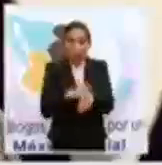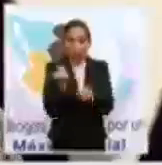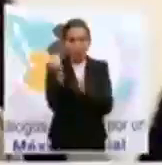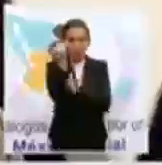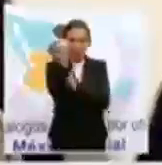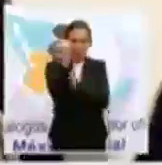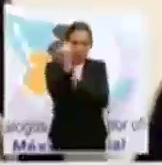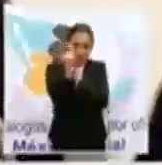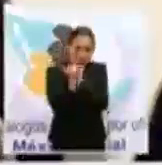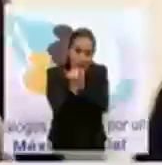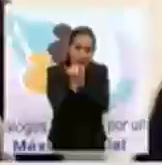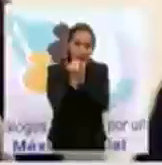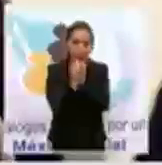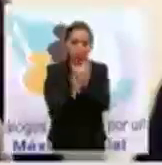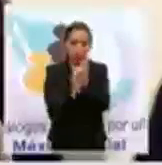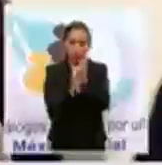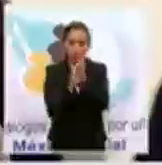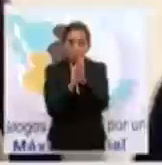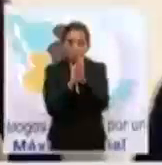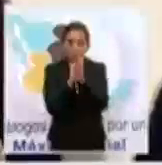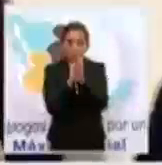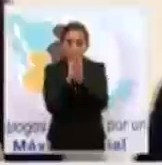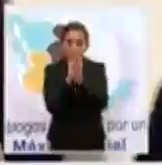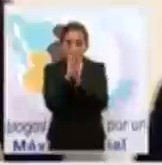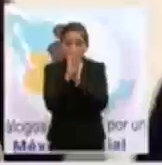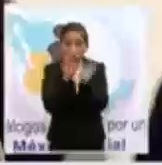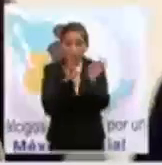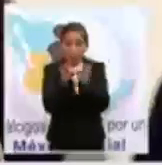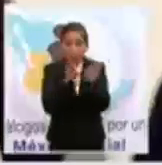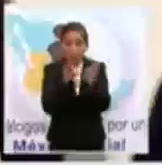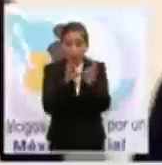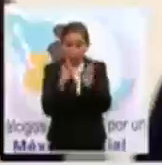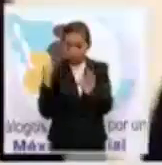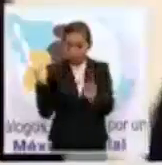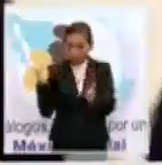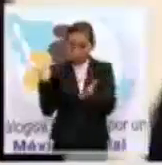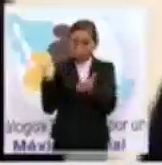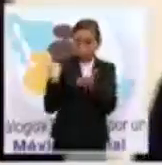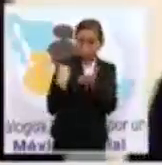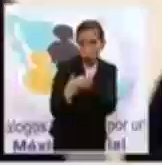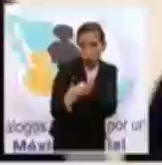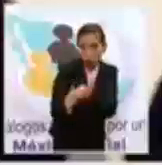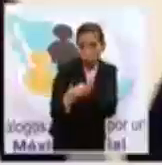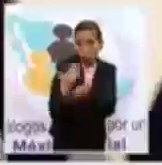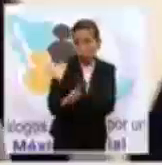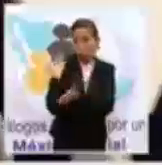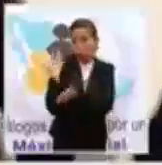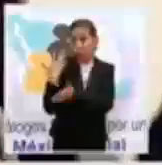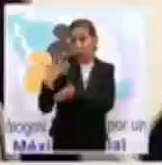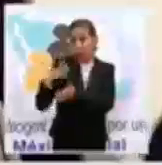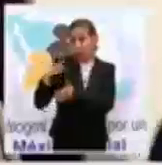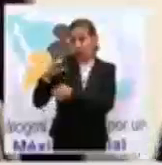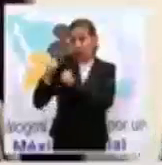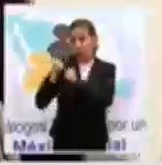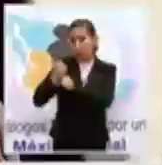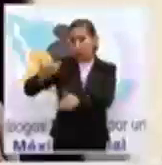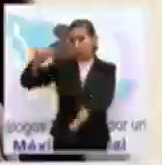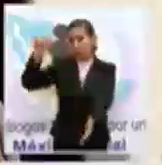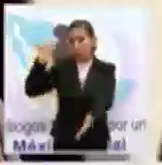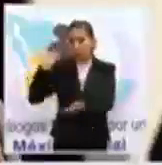menor, ¿no?, tasa de crecimiento de la productividad en las últimas décadas. Entonces ahí hay un